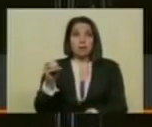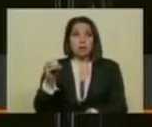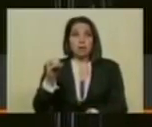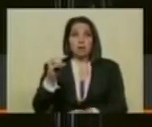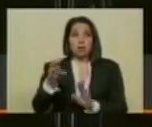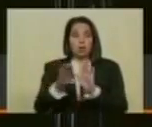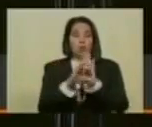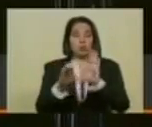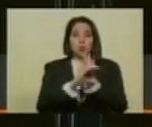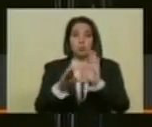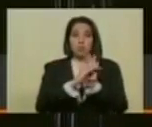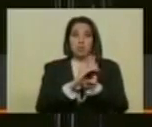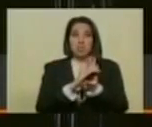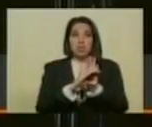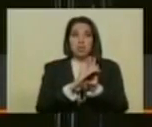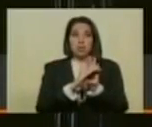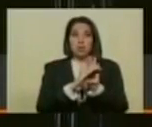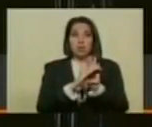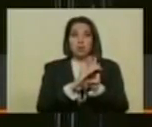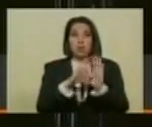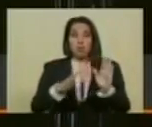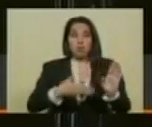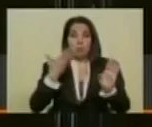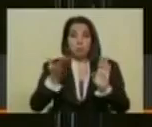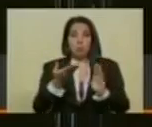que podrán ser